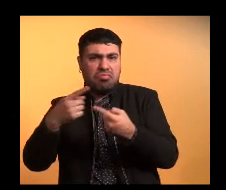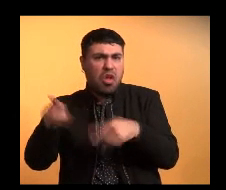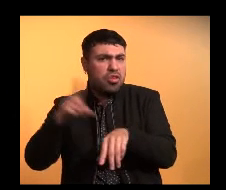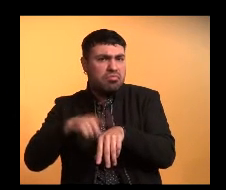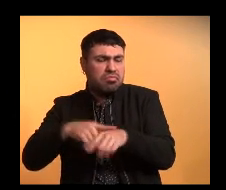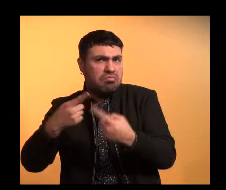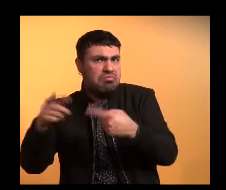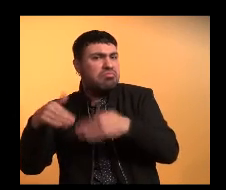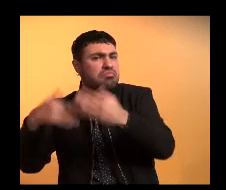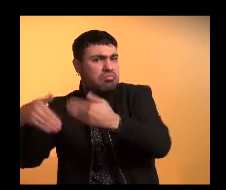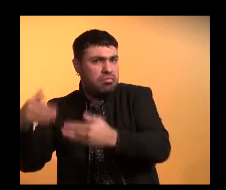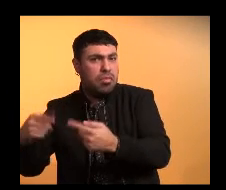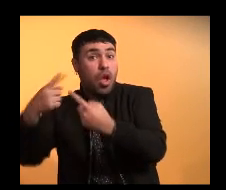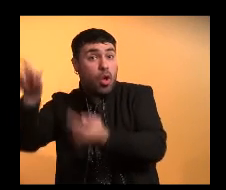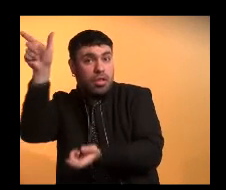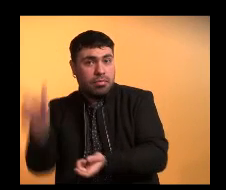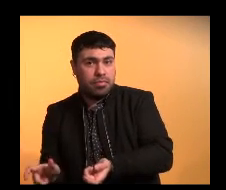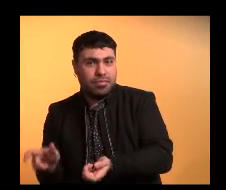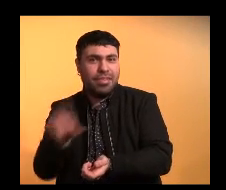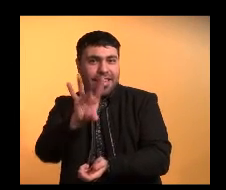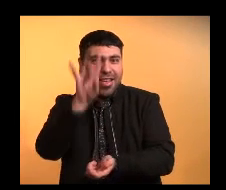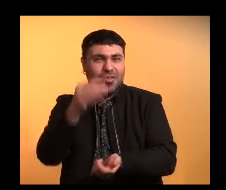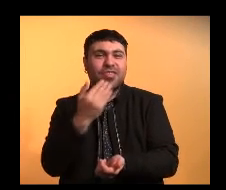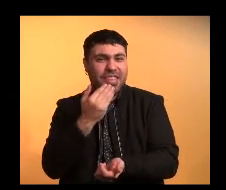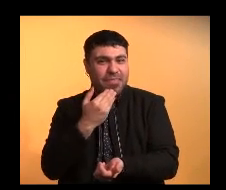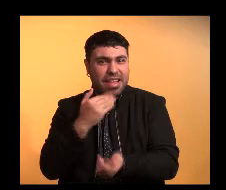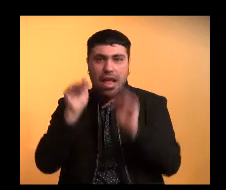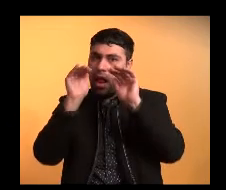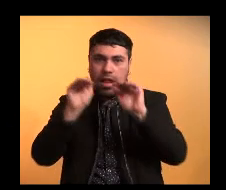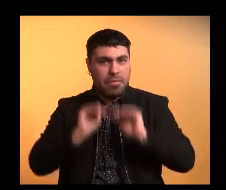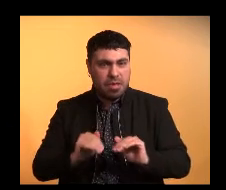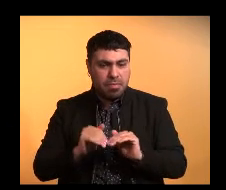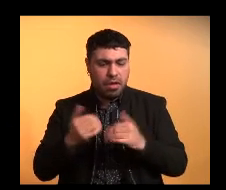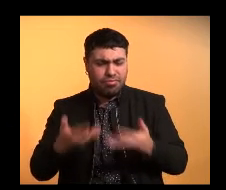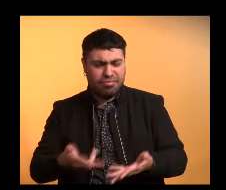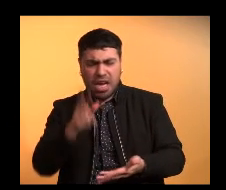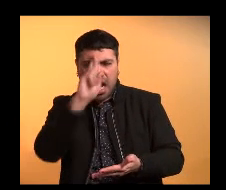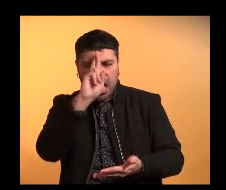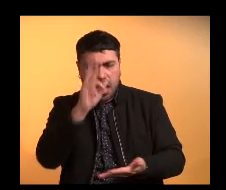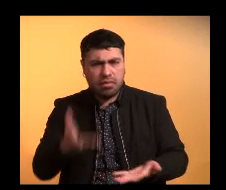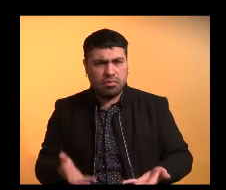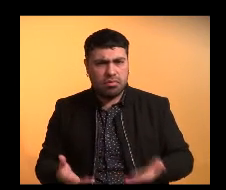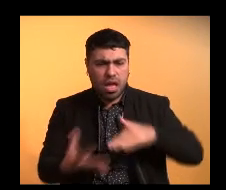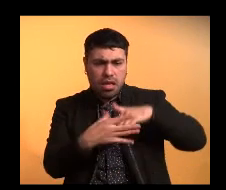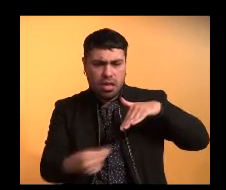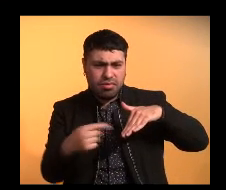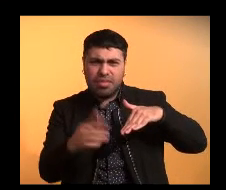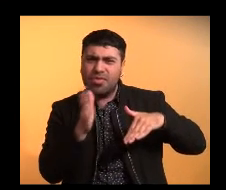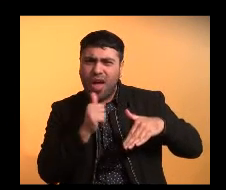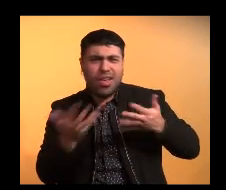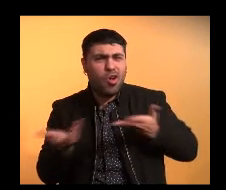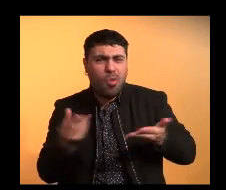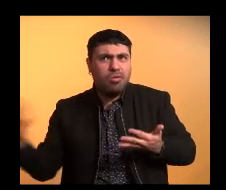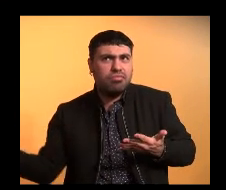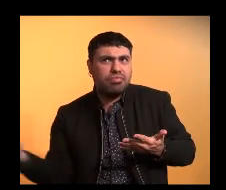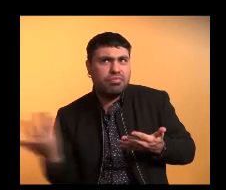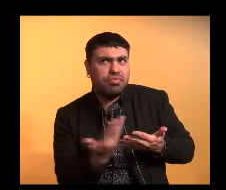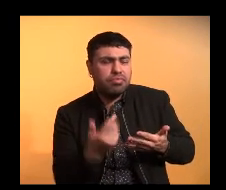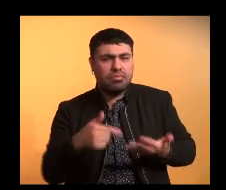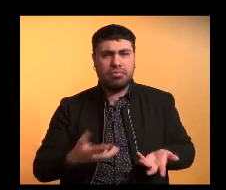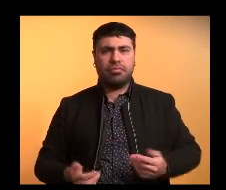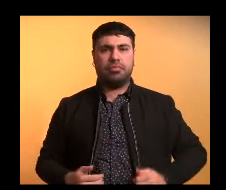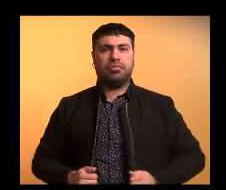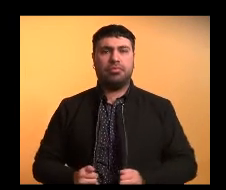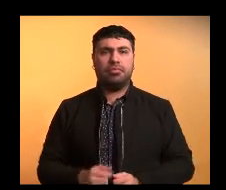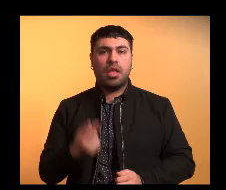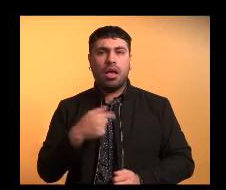varados muy cerca del mismo lugar donde yo les estoy mostrando acá. Y estos trozos yo me contacté y se los envié a una colega en